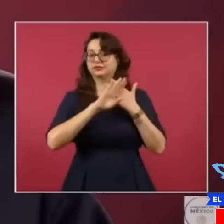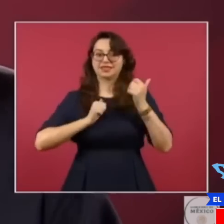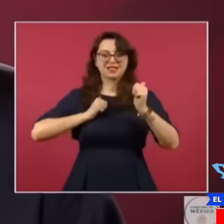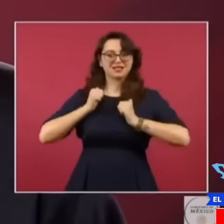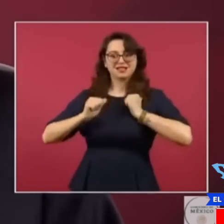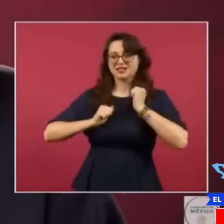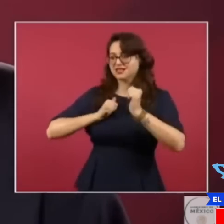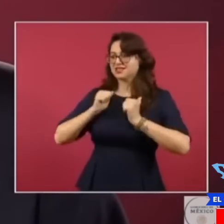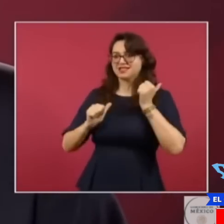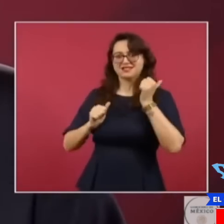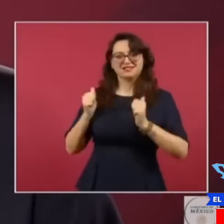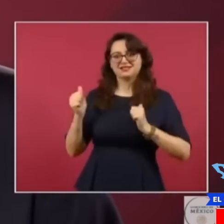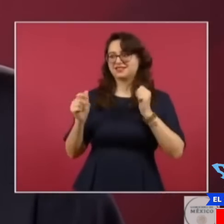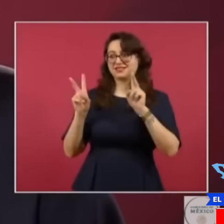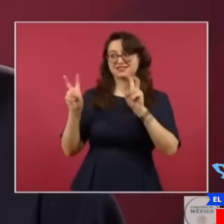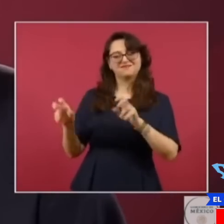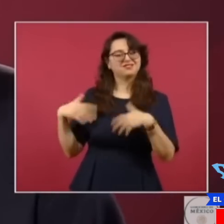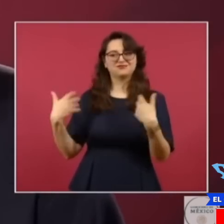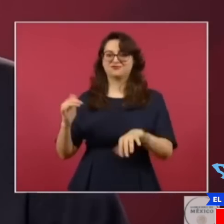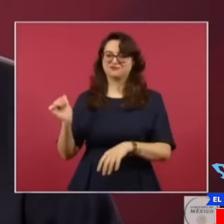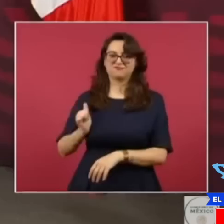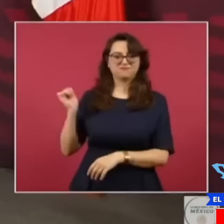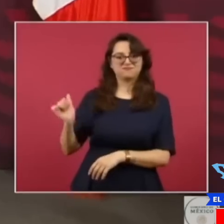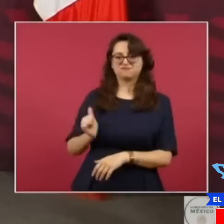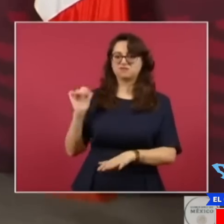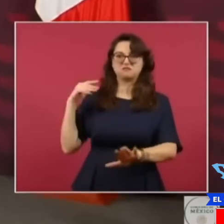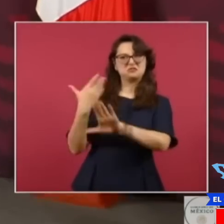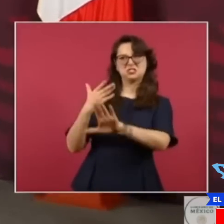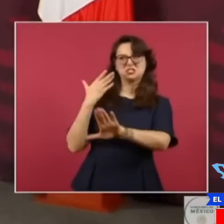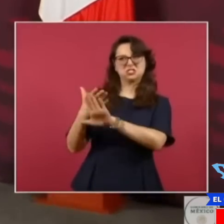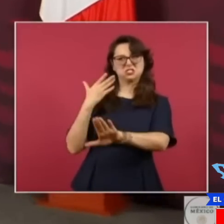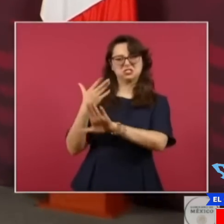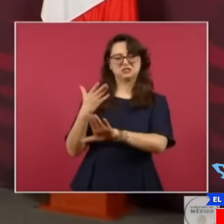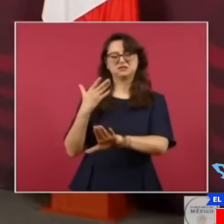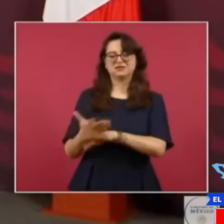y la mayoría de los medios de información que están en contra de nosotros